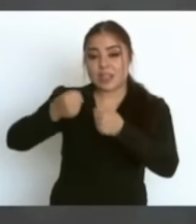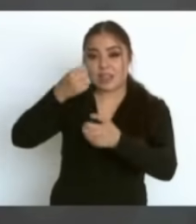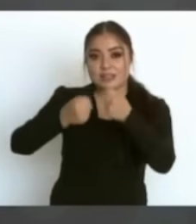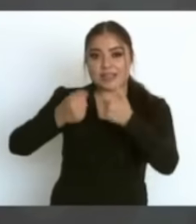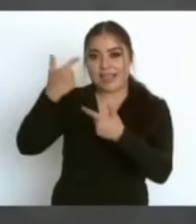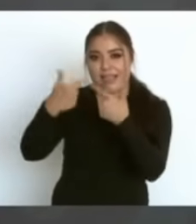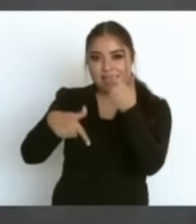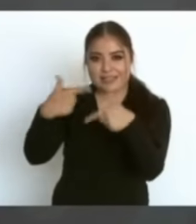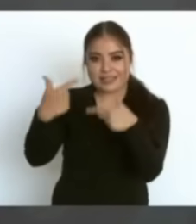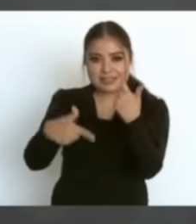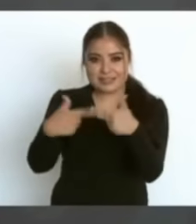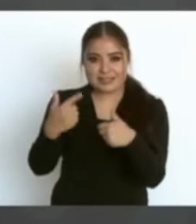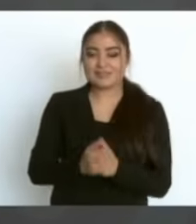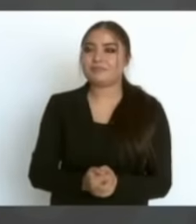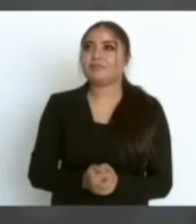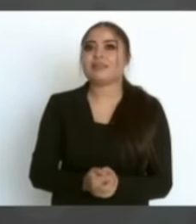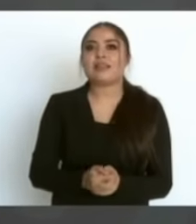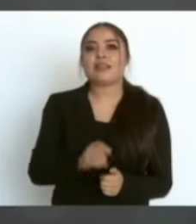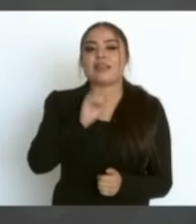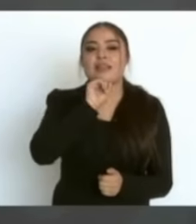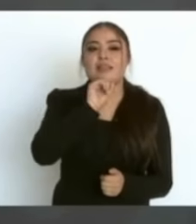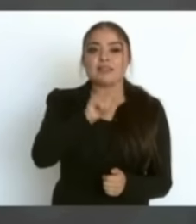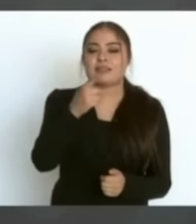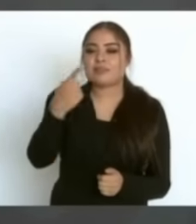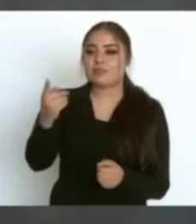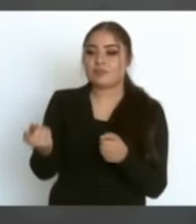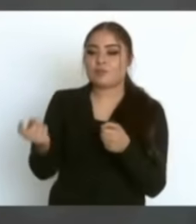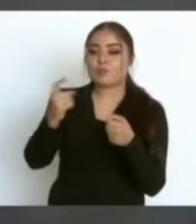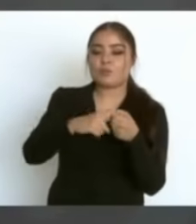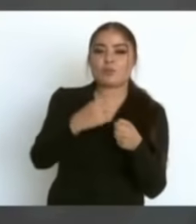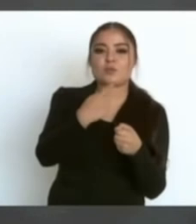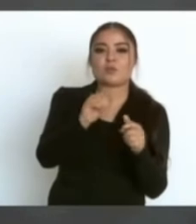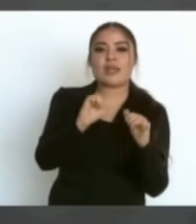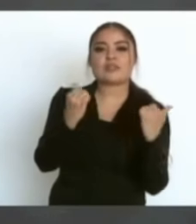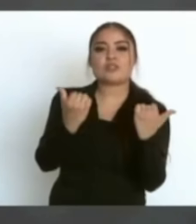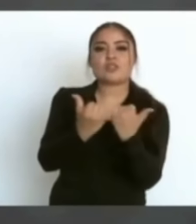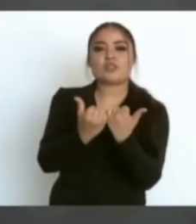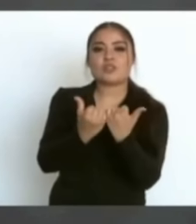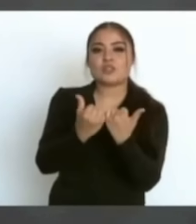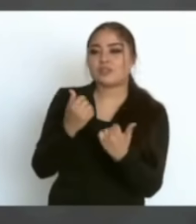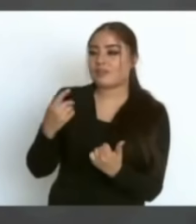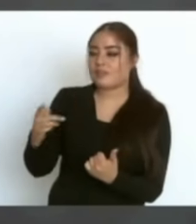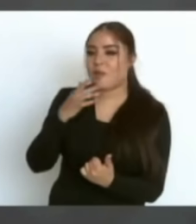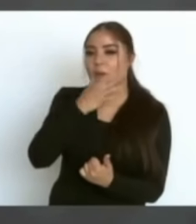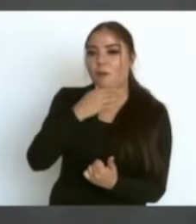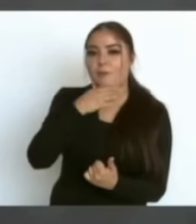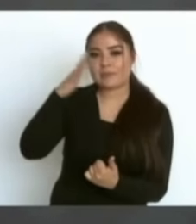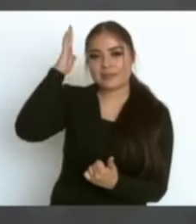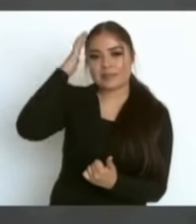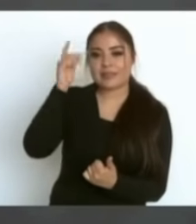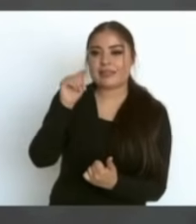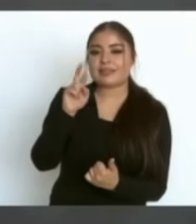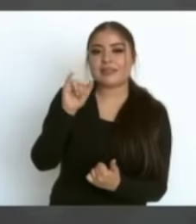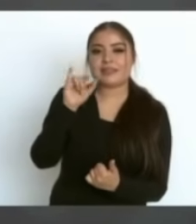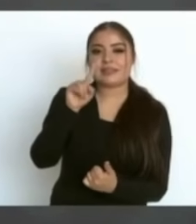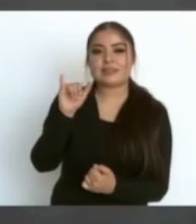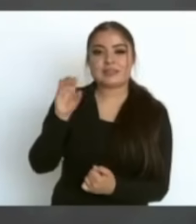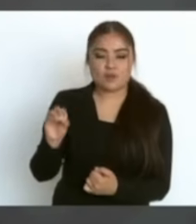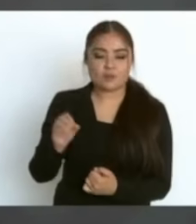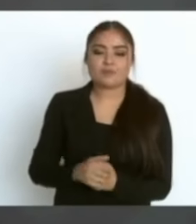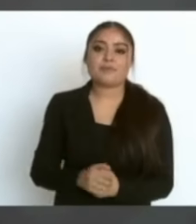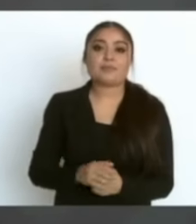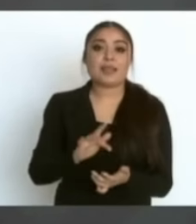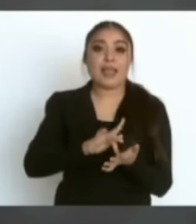forman parte de la asociación que encabeza prisión agradecerle a